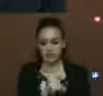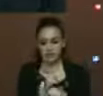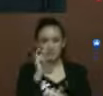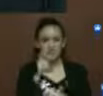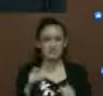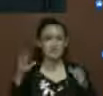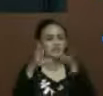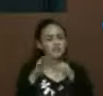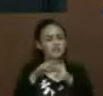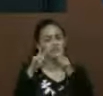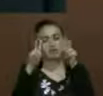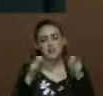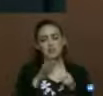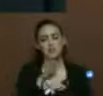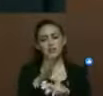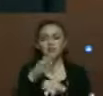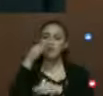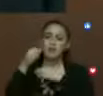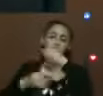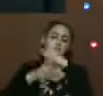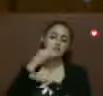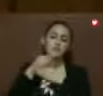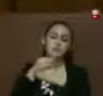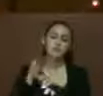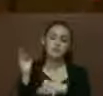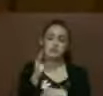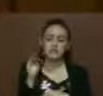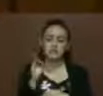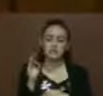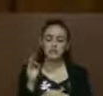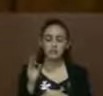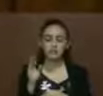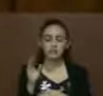eso, del anuncio que hicieron de